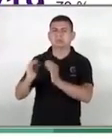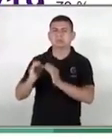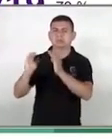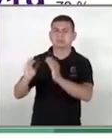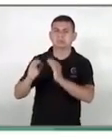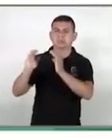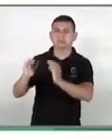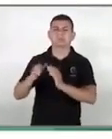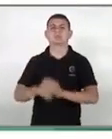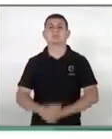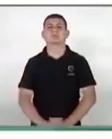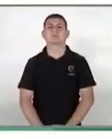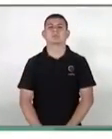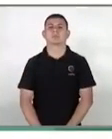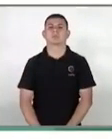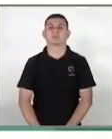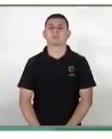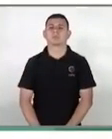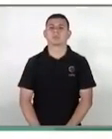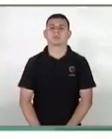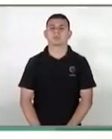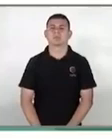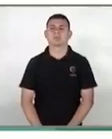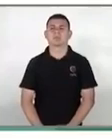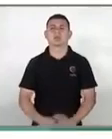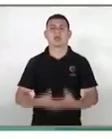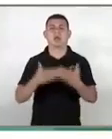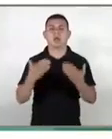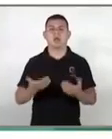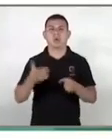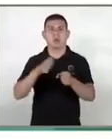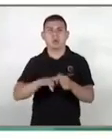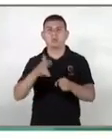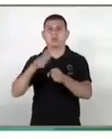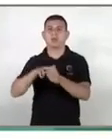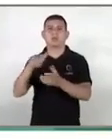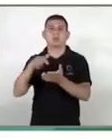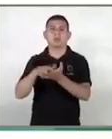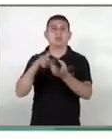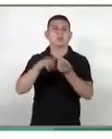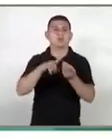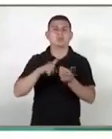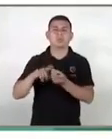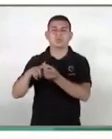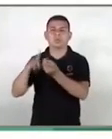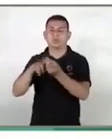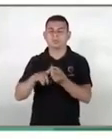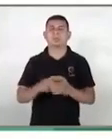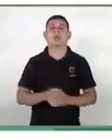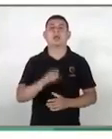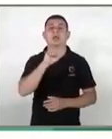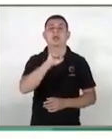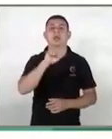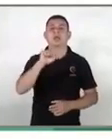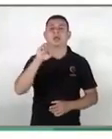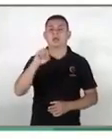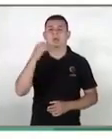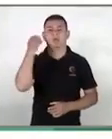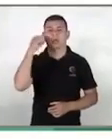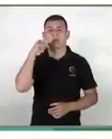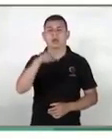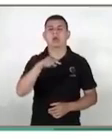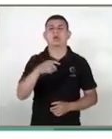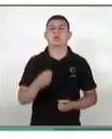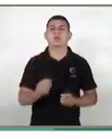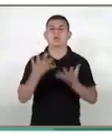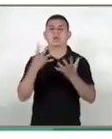ambulatoria. De acuerdo a la institución en la que se han atendido, En los servicios de salud de Oaxaca